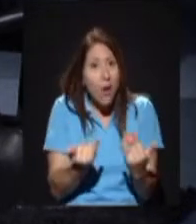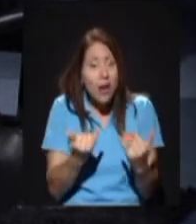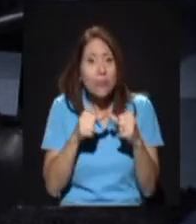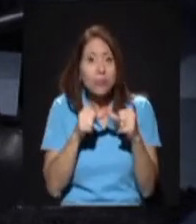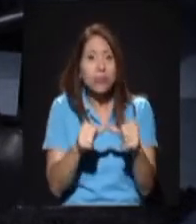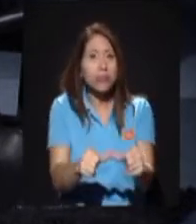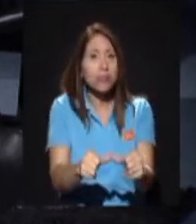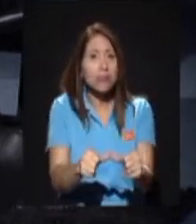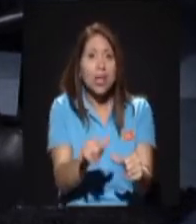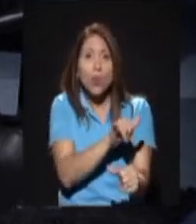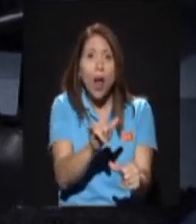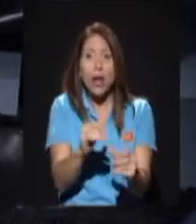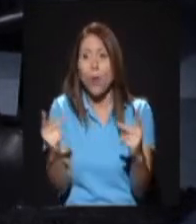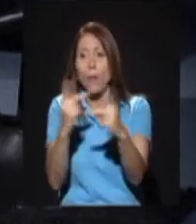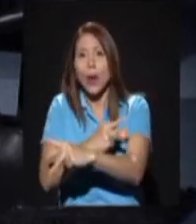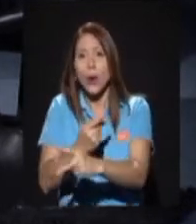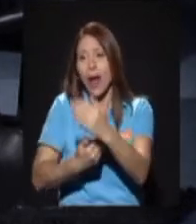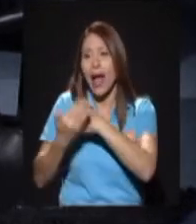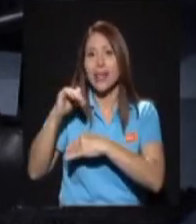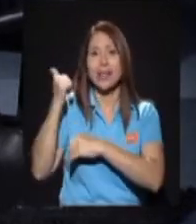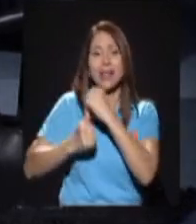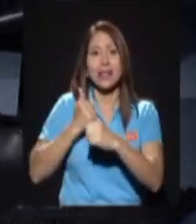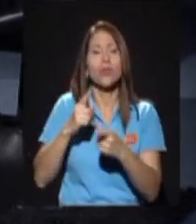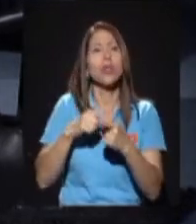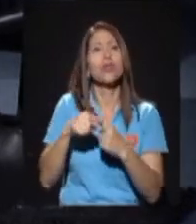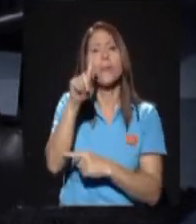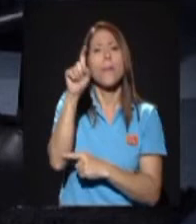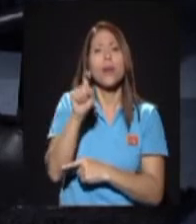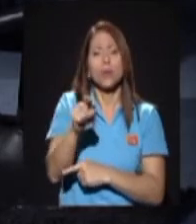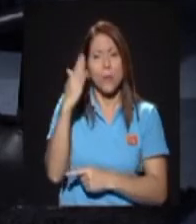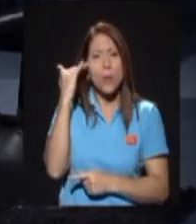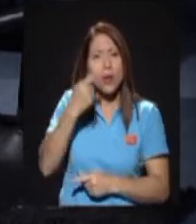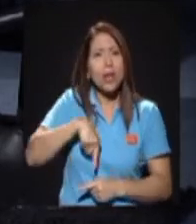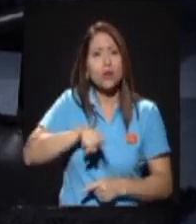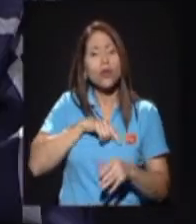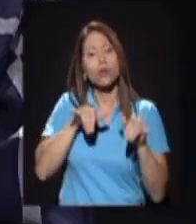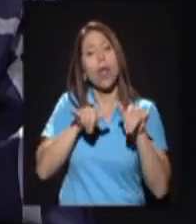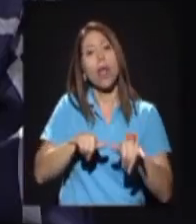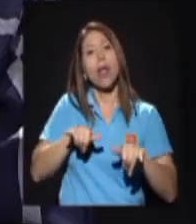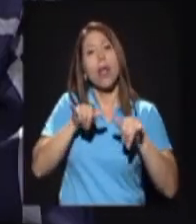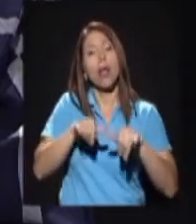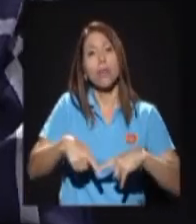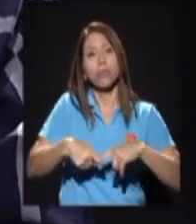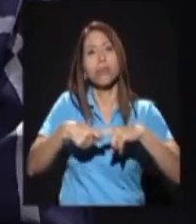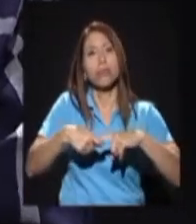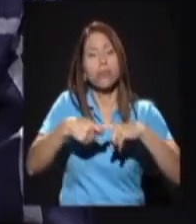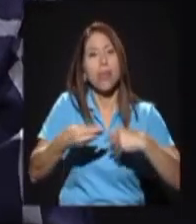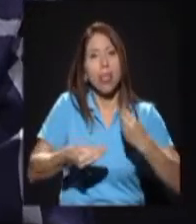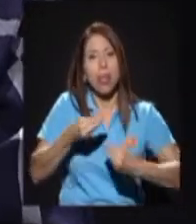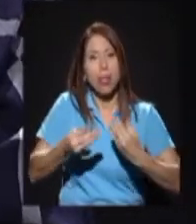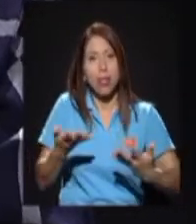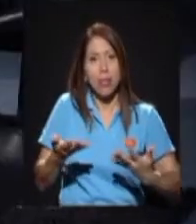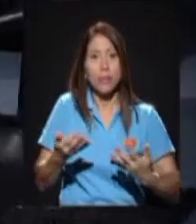años. Entonces, de nuevo, la pregunta es, ¿por qué estamos atrapados por ese tipo de...?